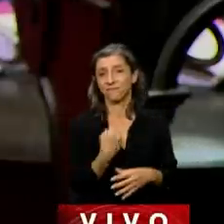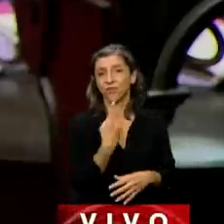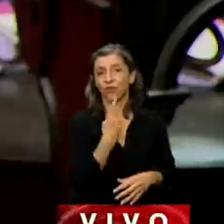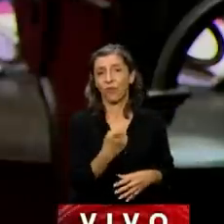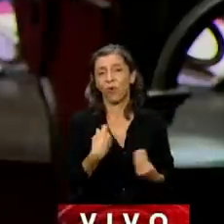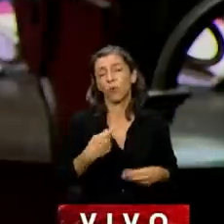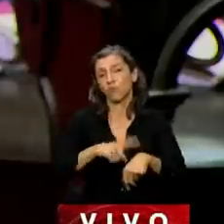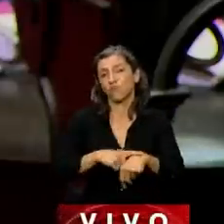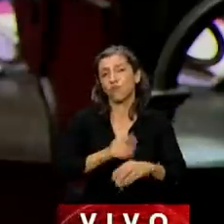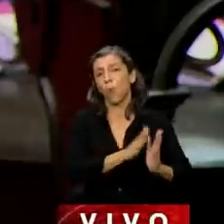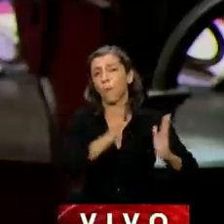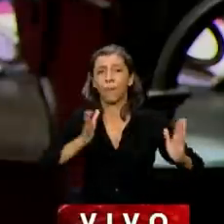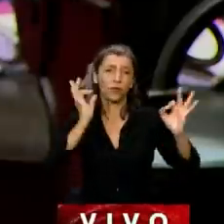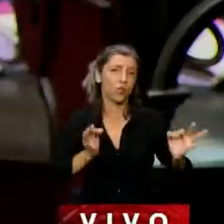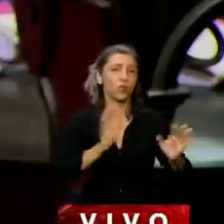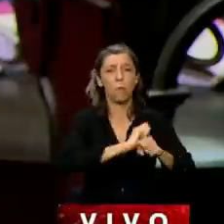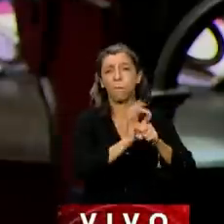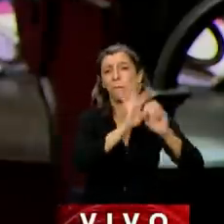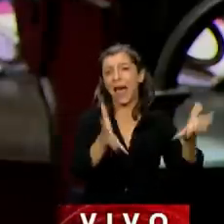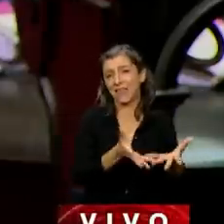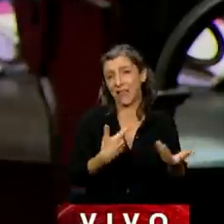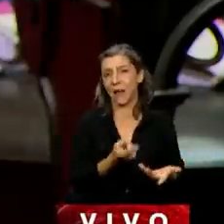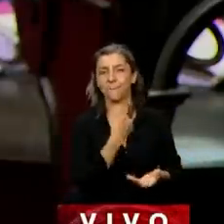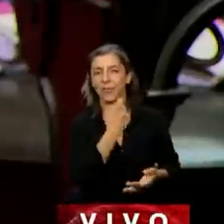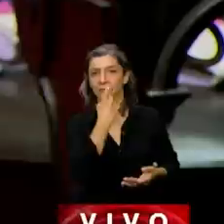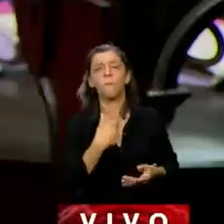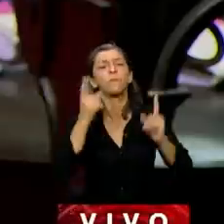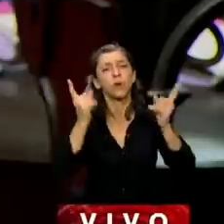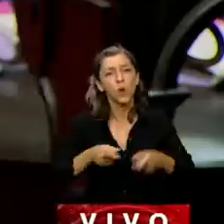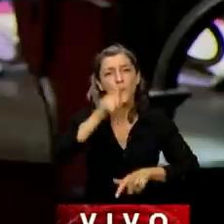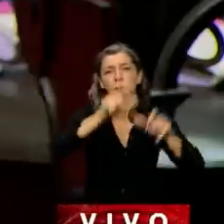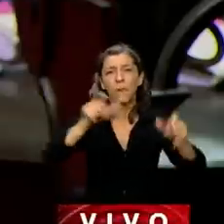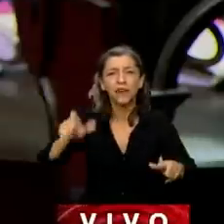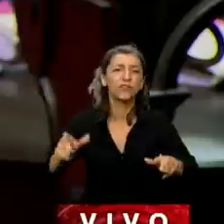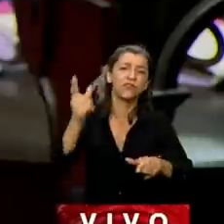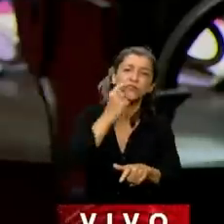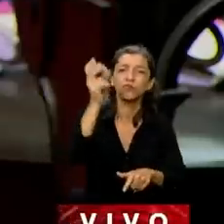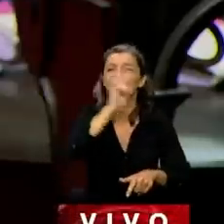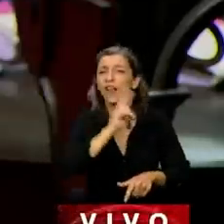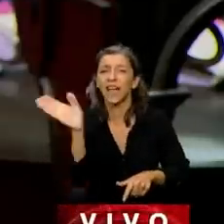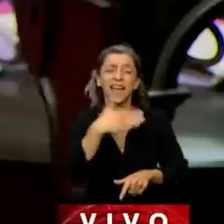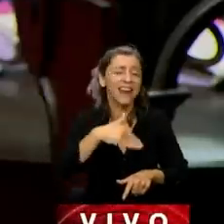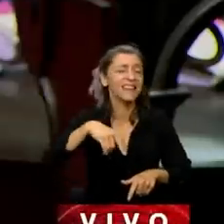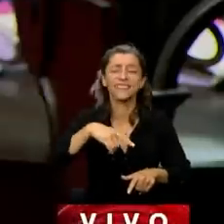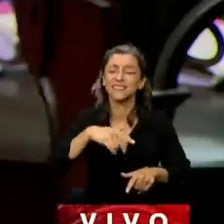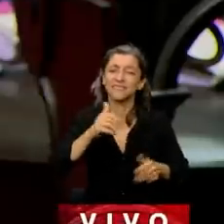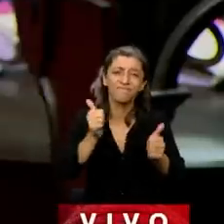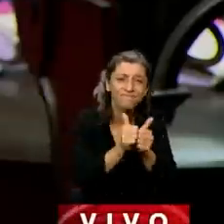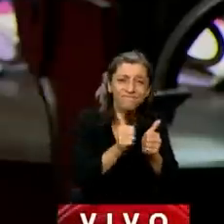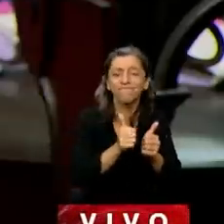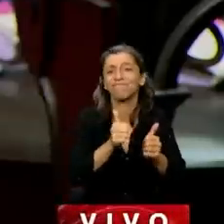de sufrimiento de pandemia. Pero ahí estuvieron ellos y ellas. ¿Y cómo se